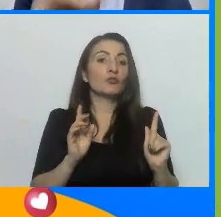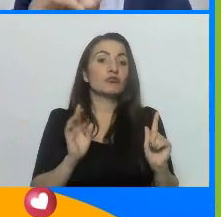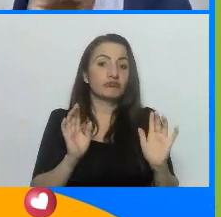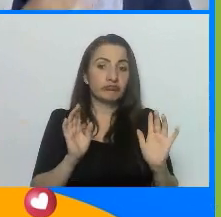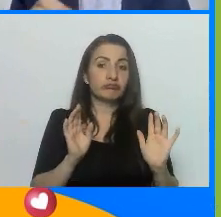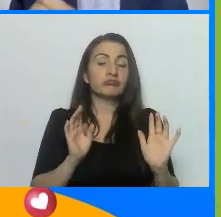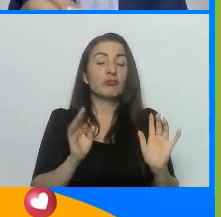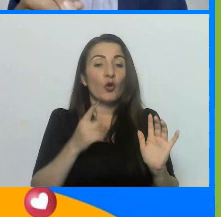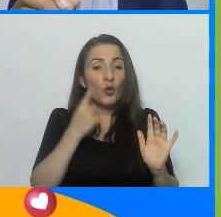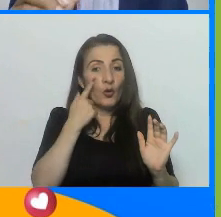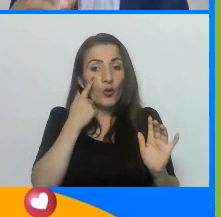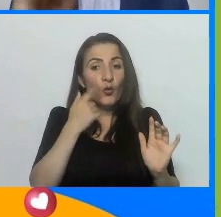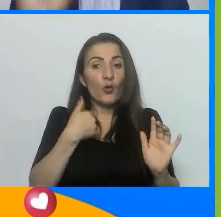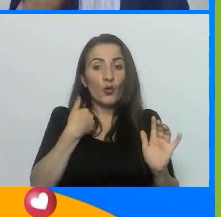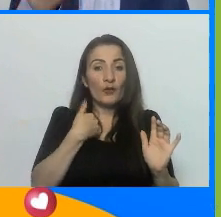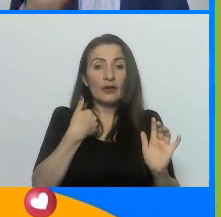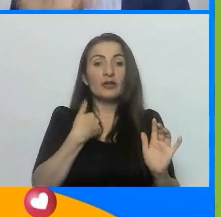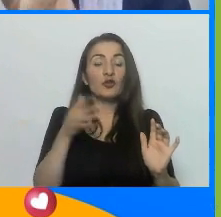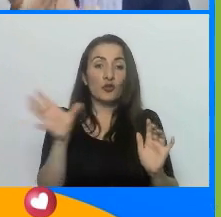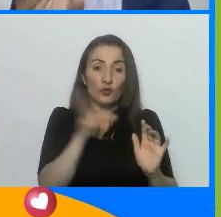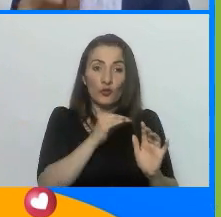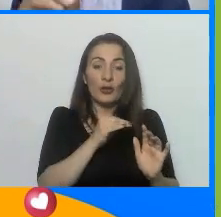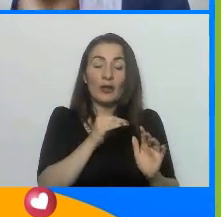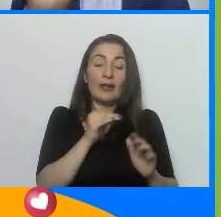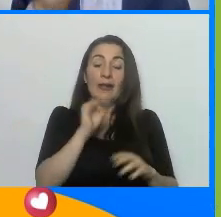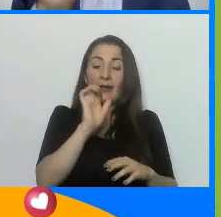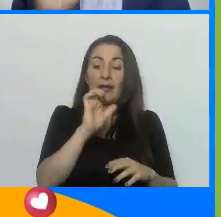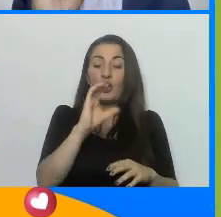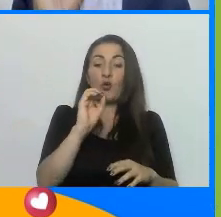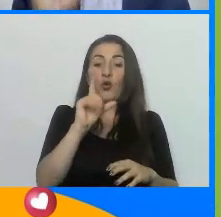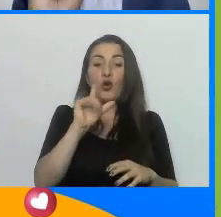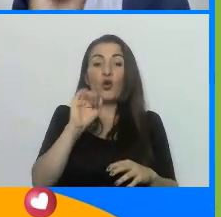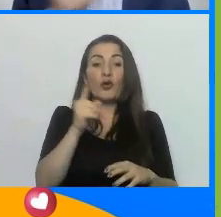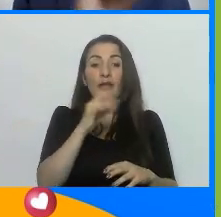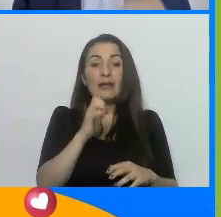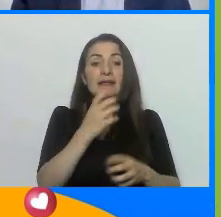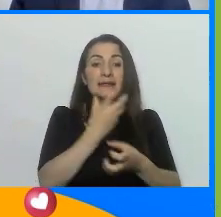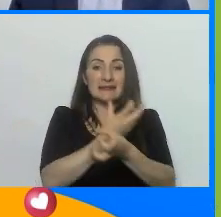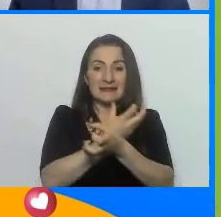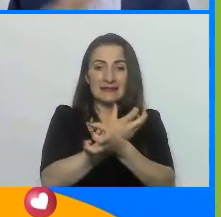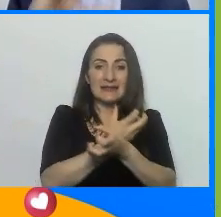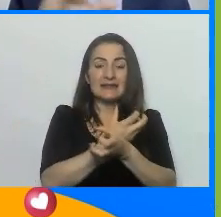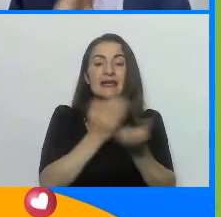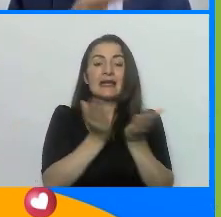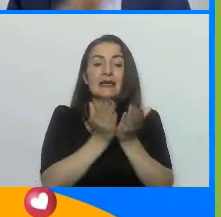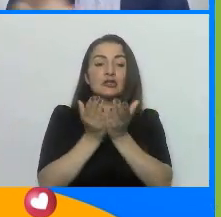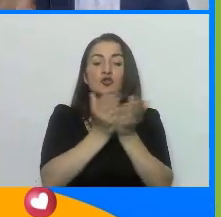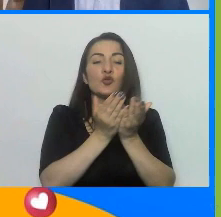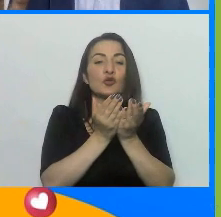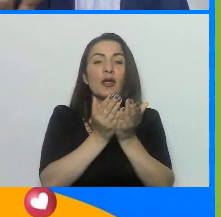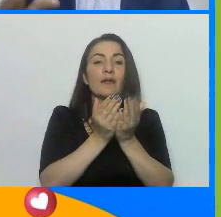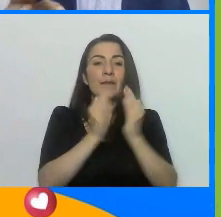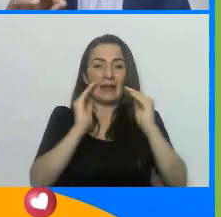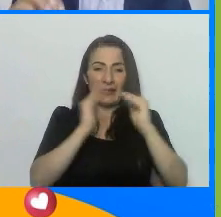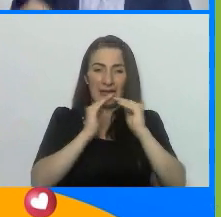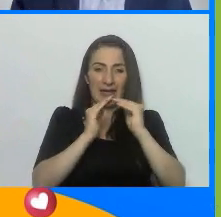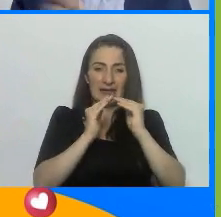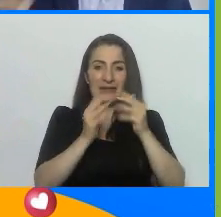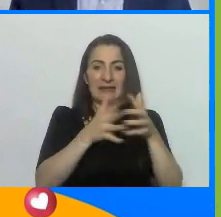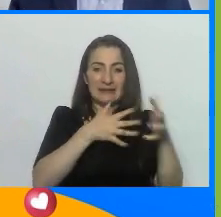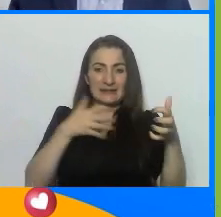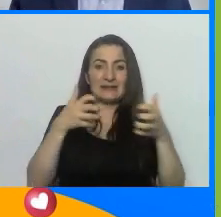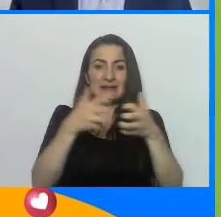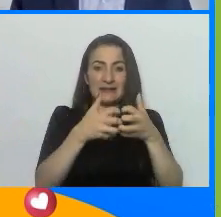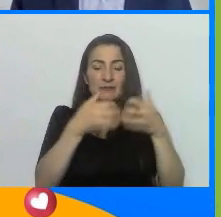chicos, muchachos, jóvenes, la ecología es la ciencia que se encarga de estudiar la casa como un sistema, o sea,